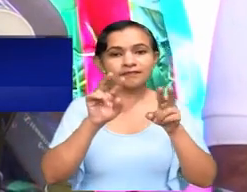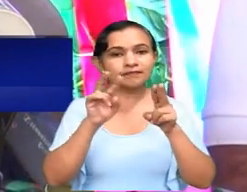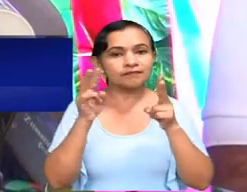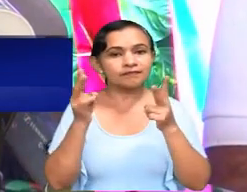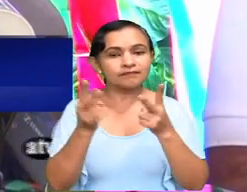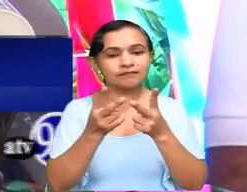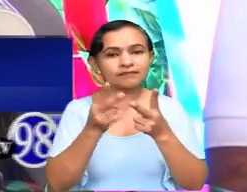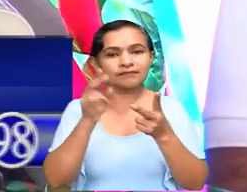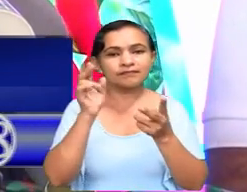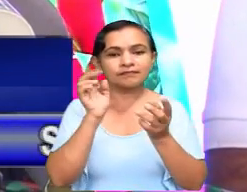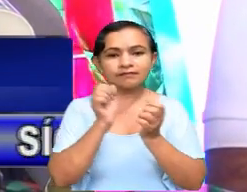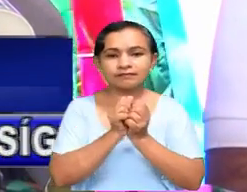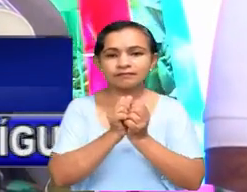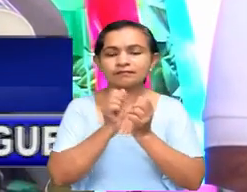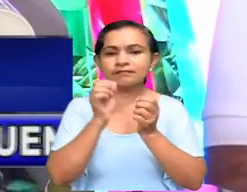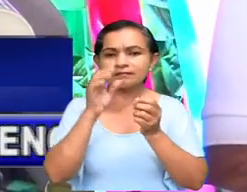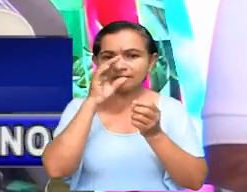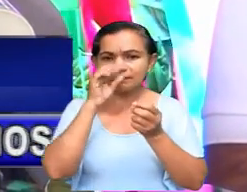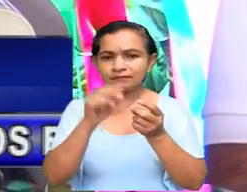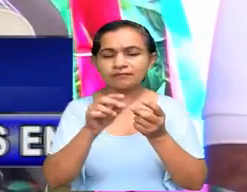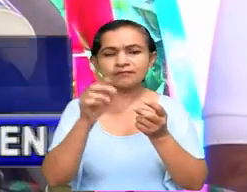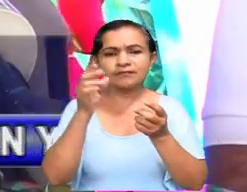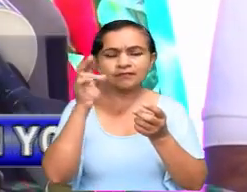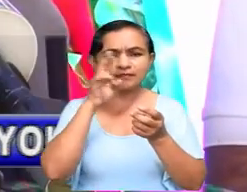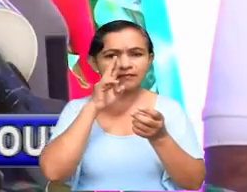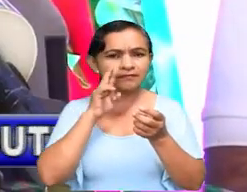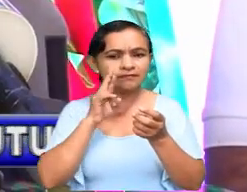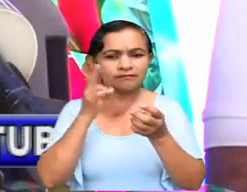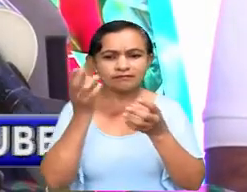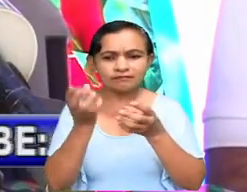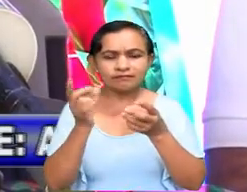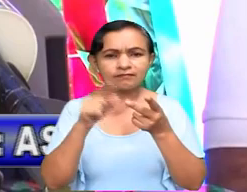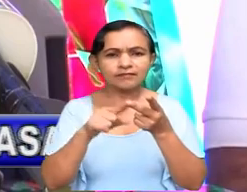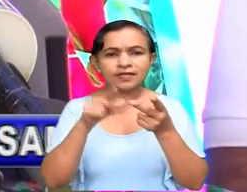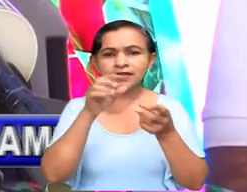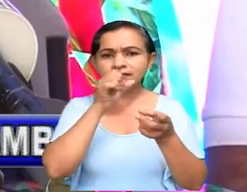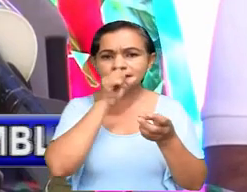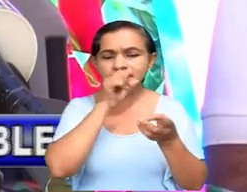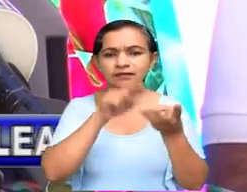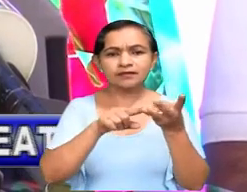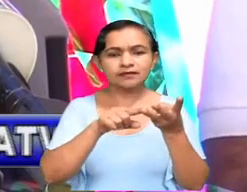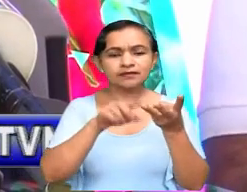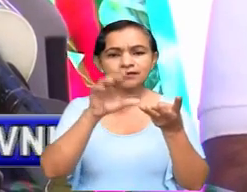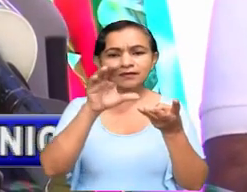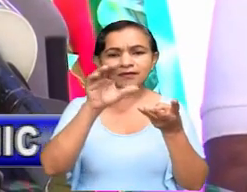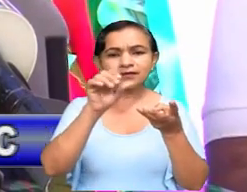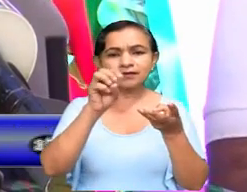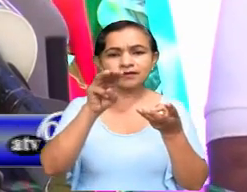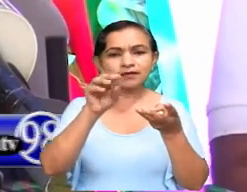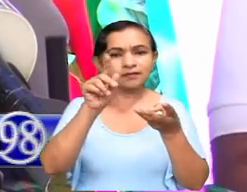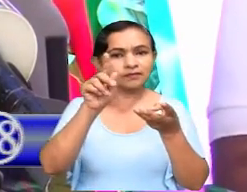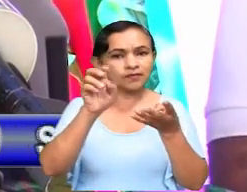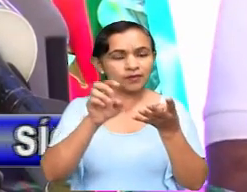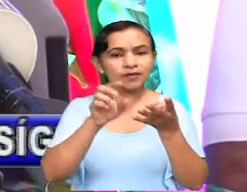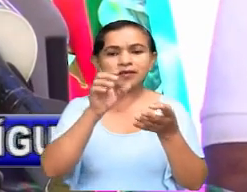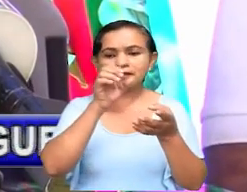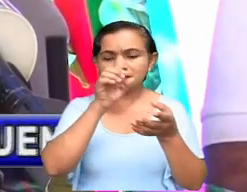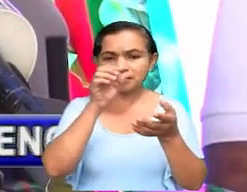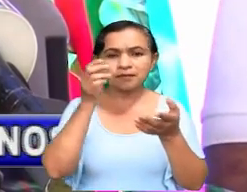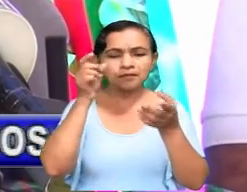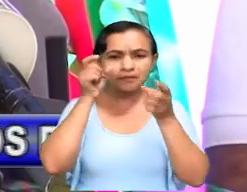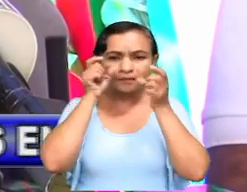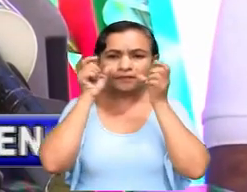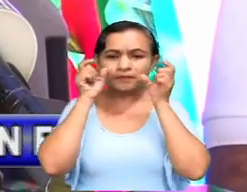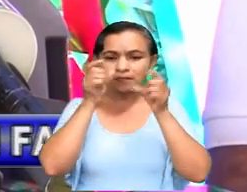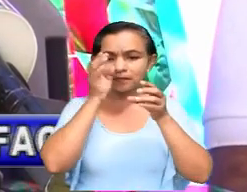son de chayote, de chiltoma, de remolacha, de zanahoria, de camote, ¿verdad? Pepino también. Y